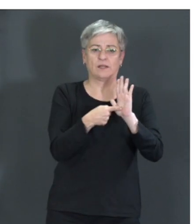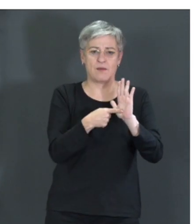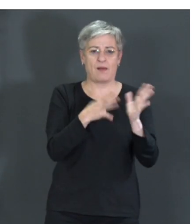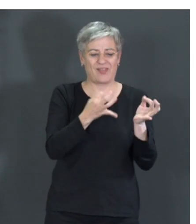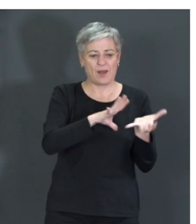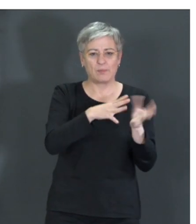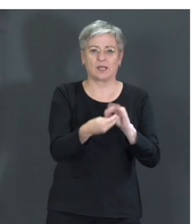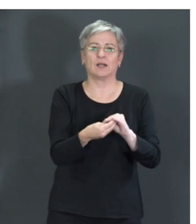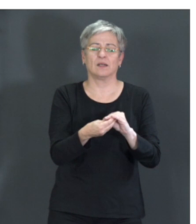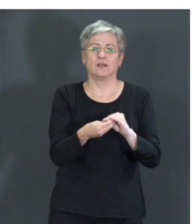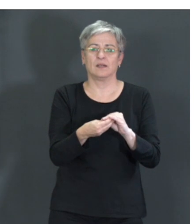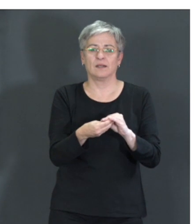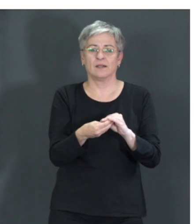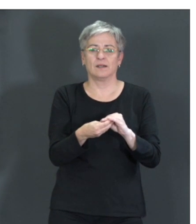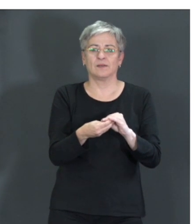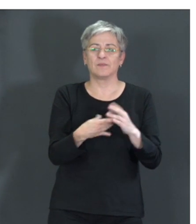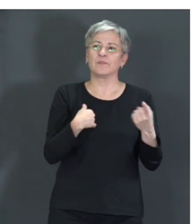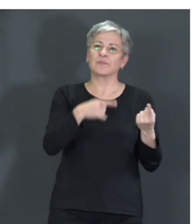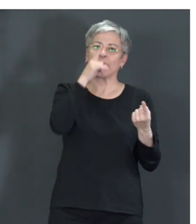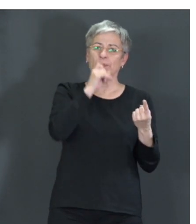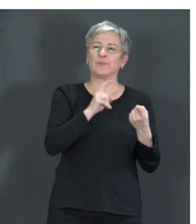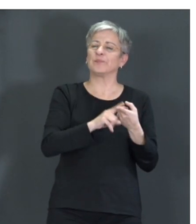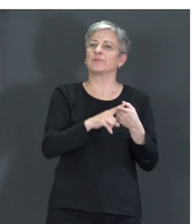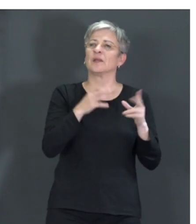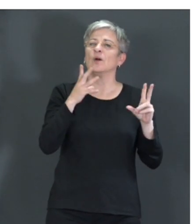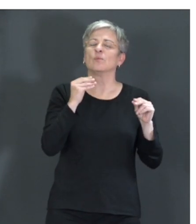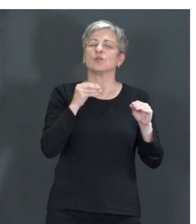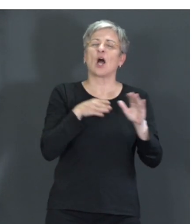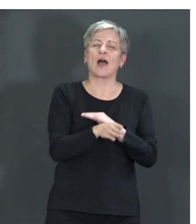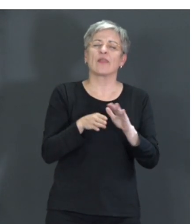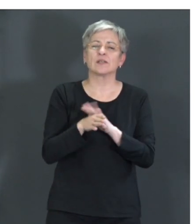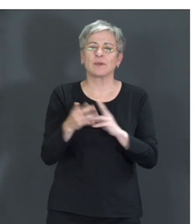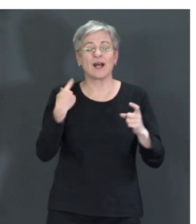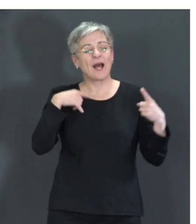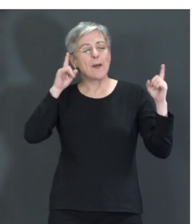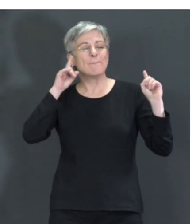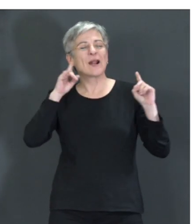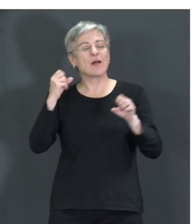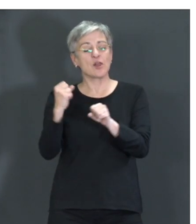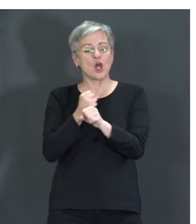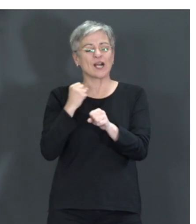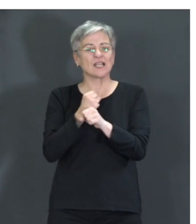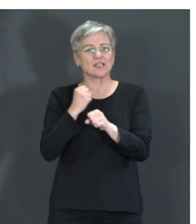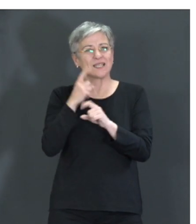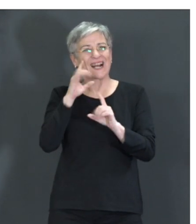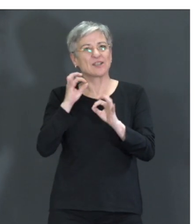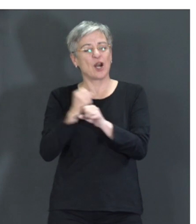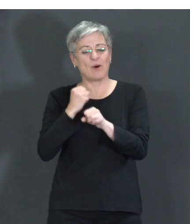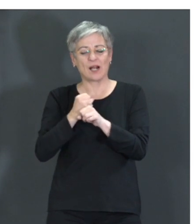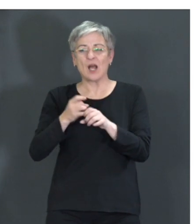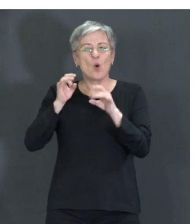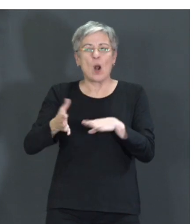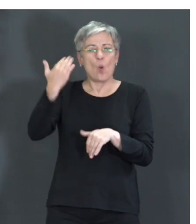ahí estamos. Me está recordando mucho el tema de la accesibilidad a cómo estaba la prevención de riesgos laborales hace 20 años. Me está recordando